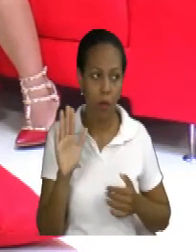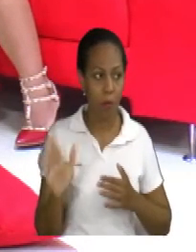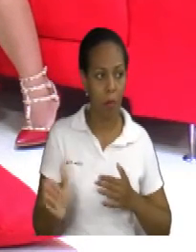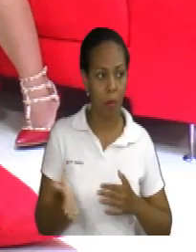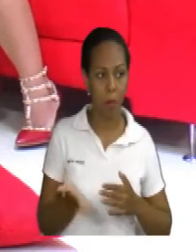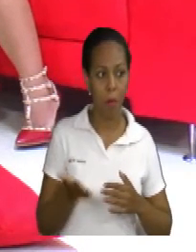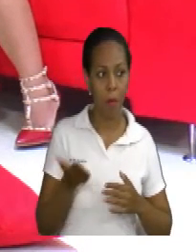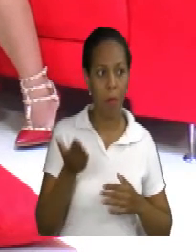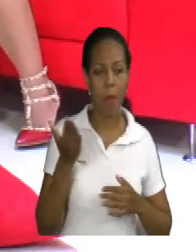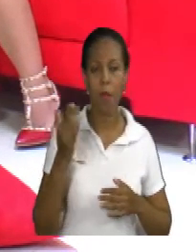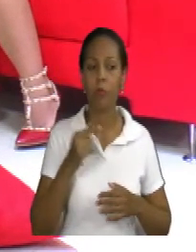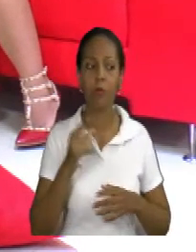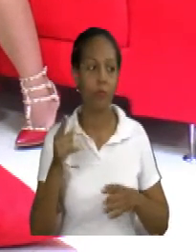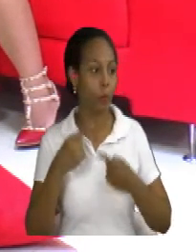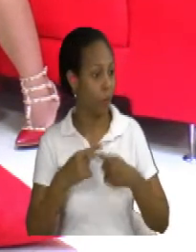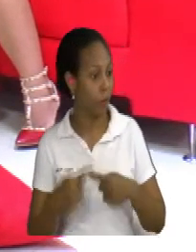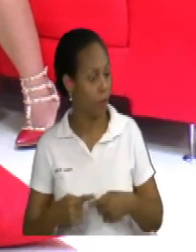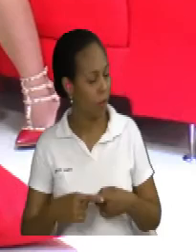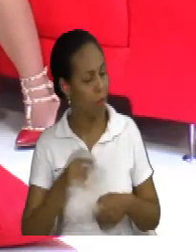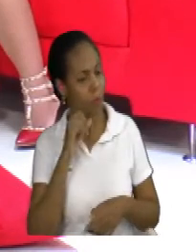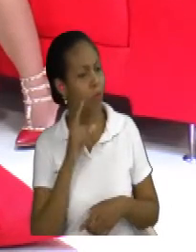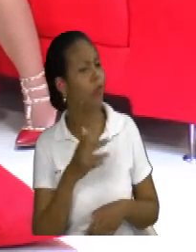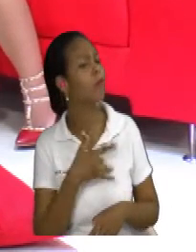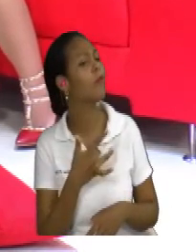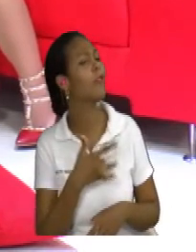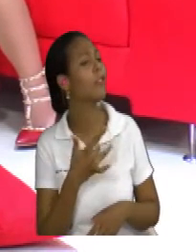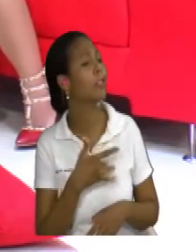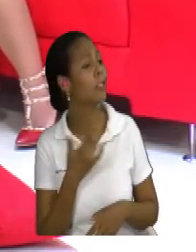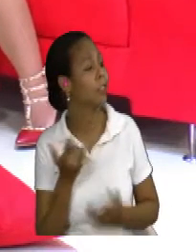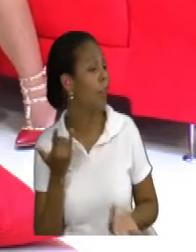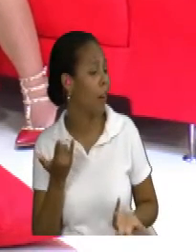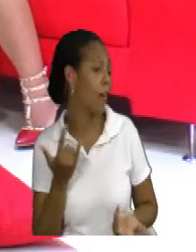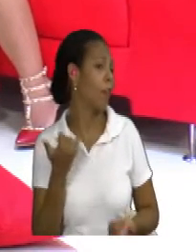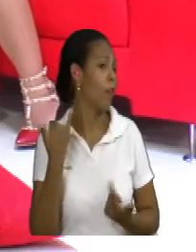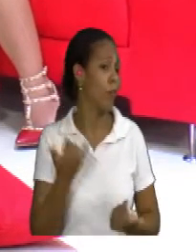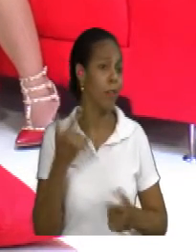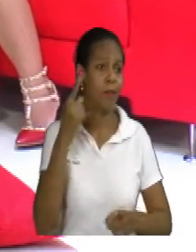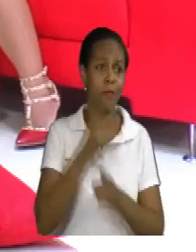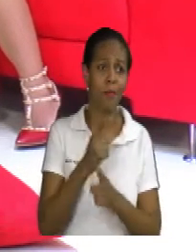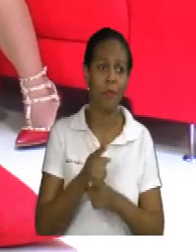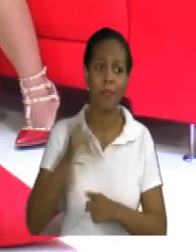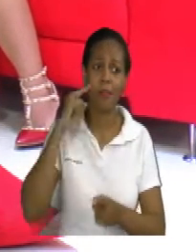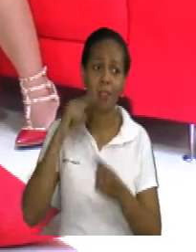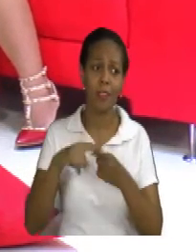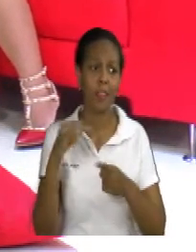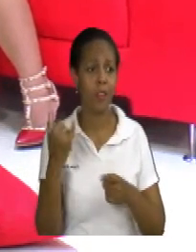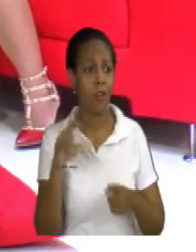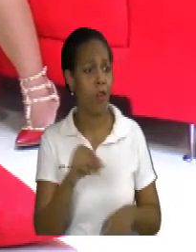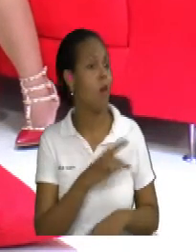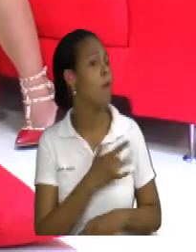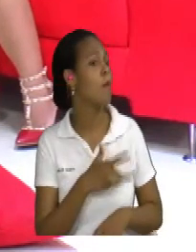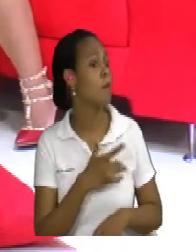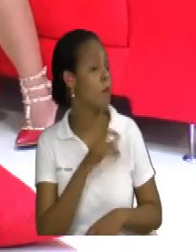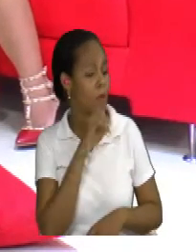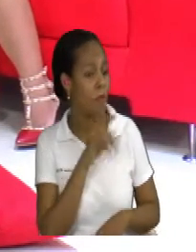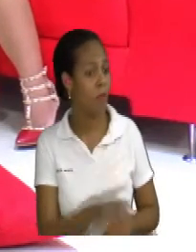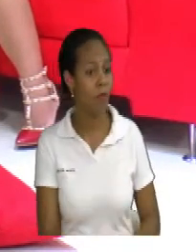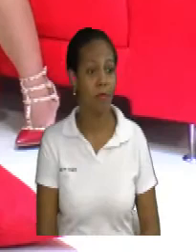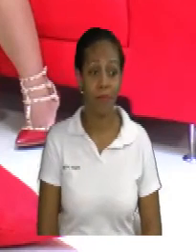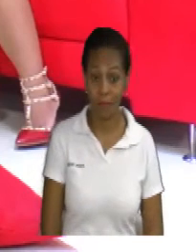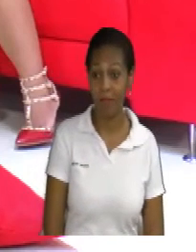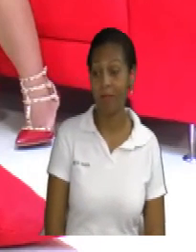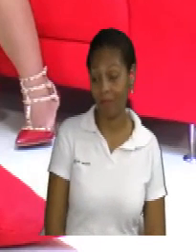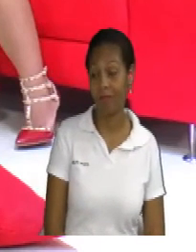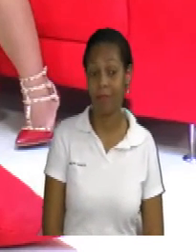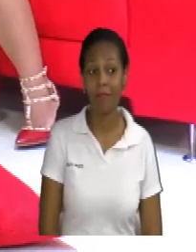las jornadas anteriores, ¿sienten ustedes que se está cumpliendo el objetivo, que se está llegando a la meta que se quiere? Claro que sí. Mira, es